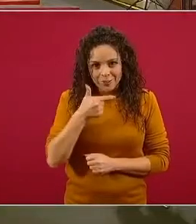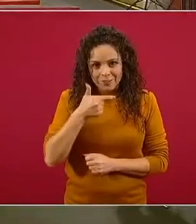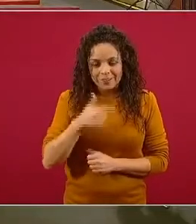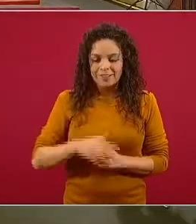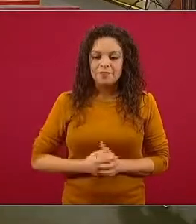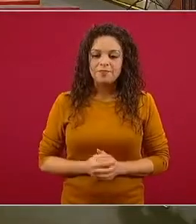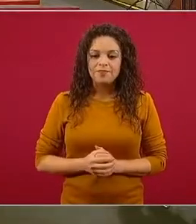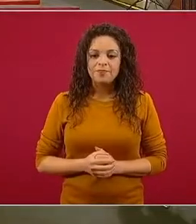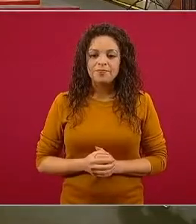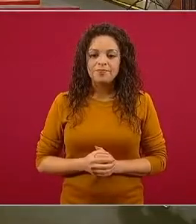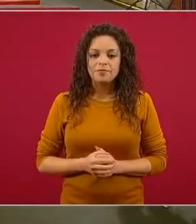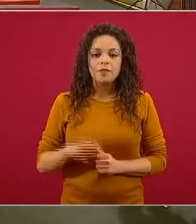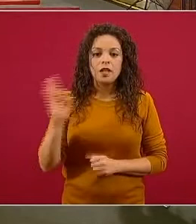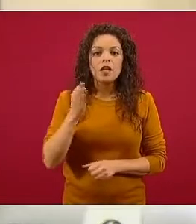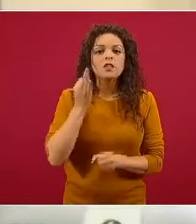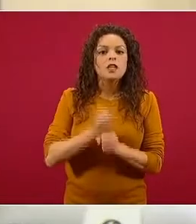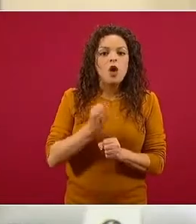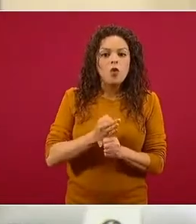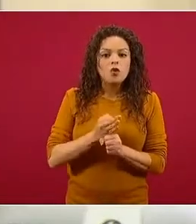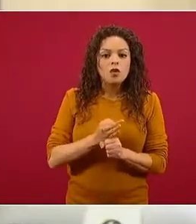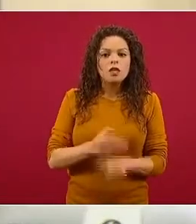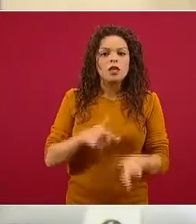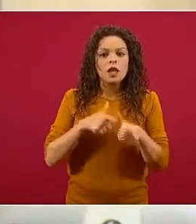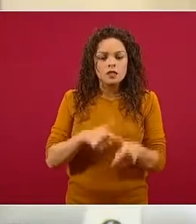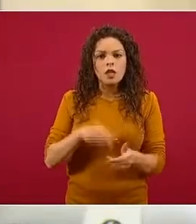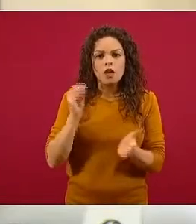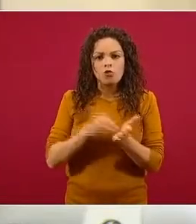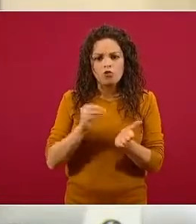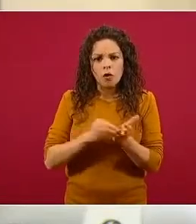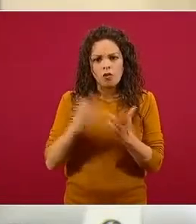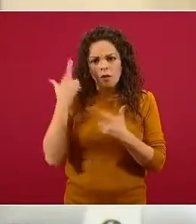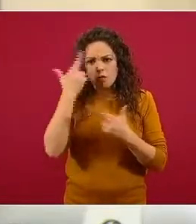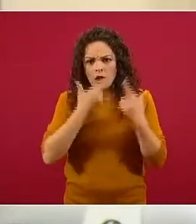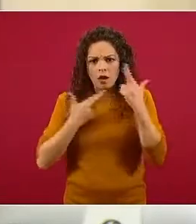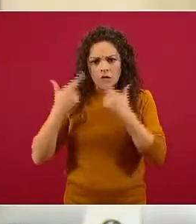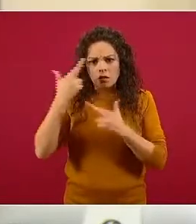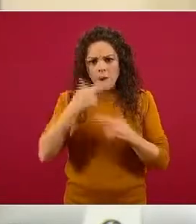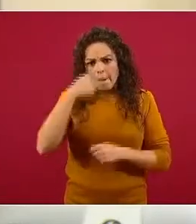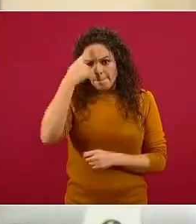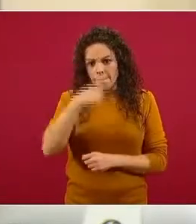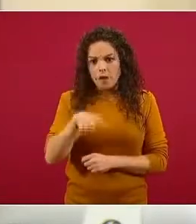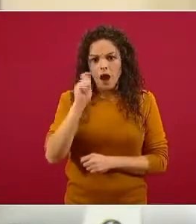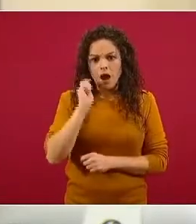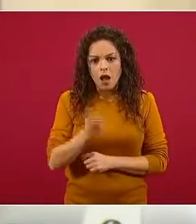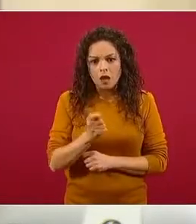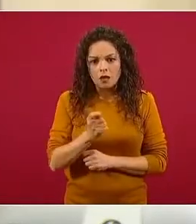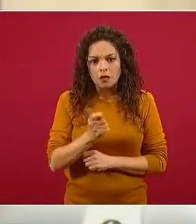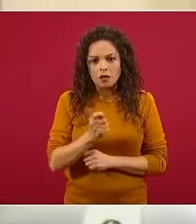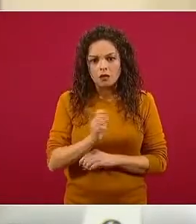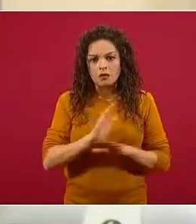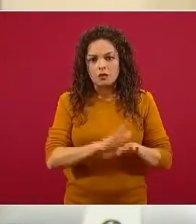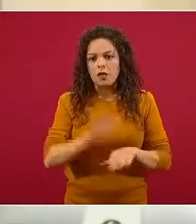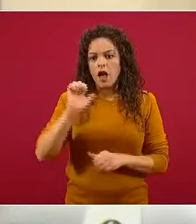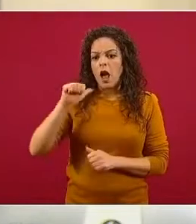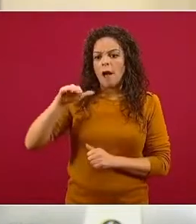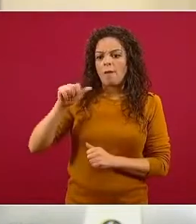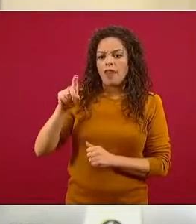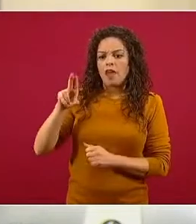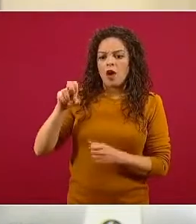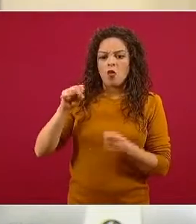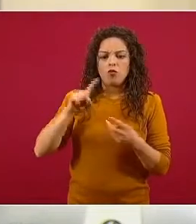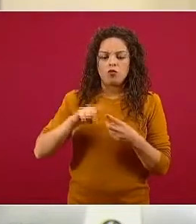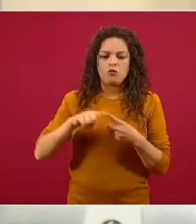Si ahorita actualmente sigue haciendo valoración o estimación de globalizadores para las reservaciones de Amadeus, Abre, WorldSpan,